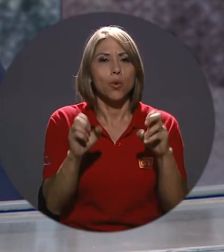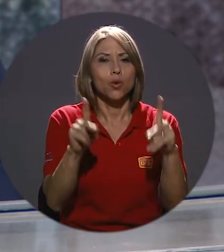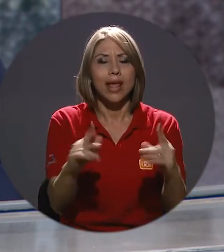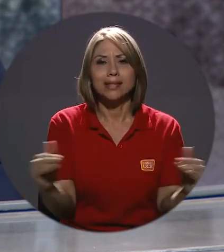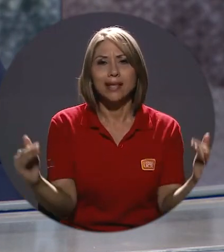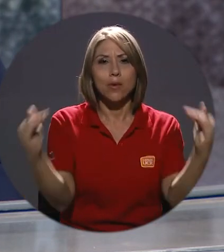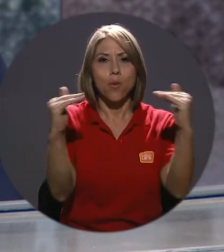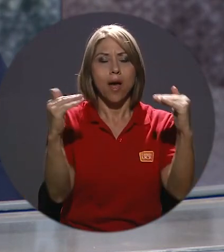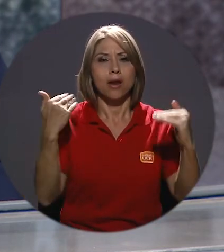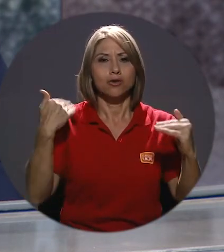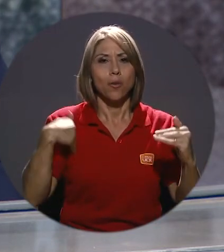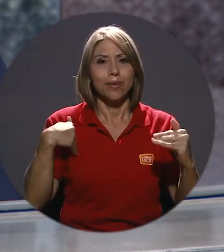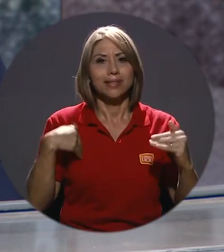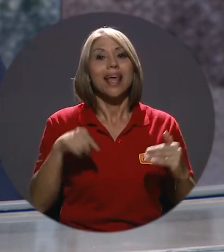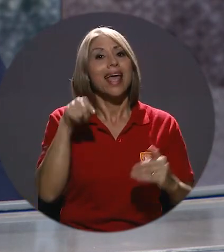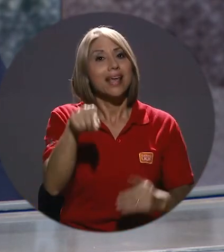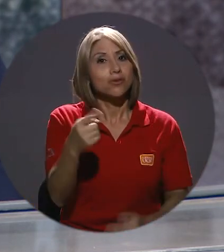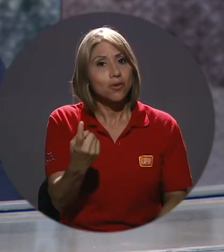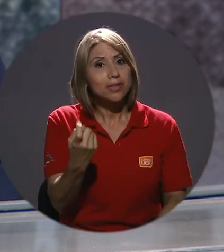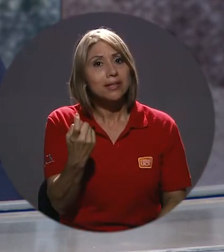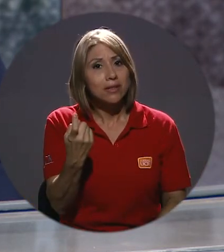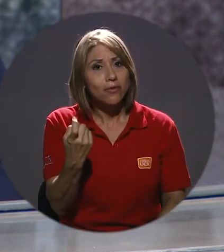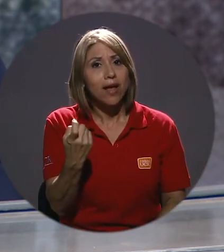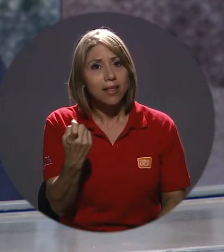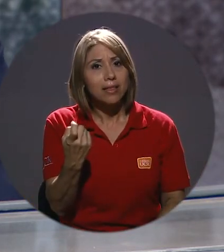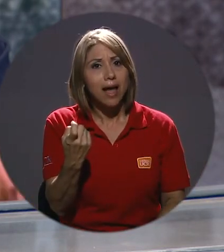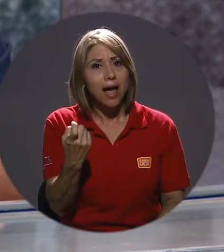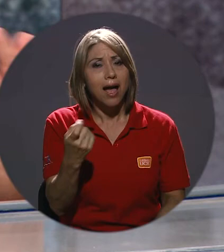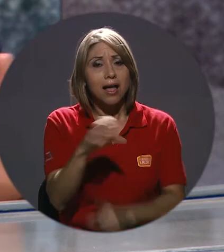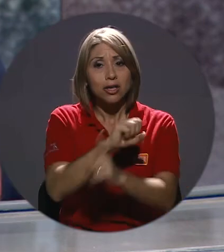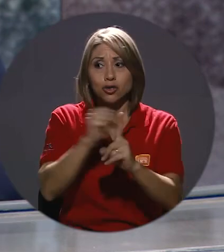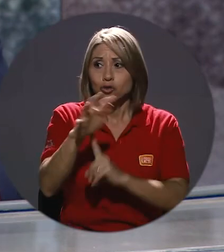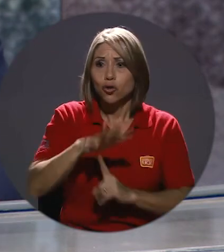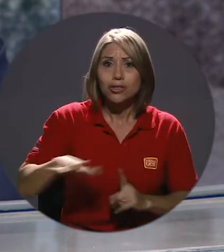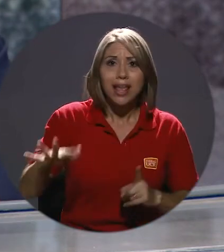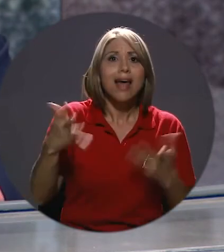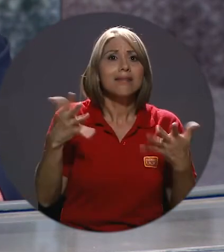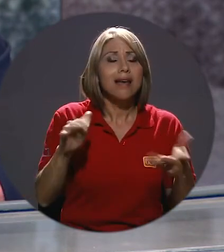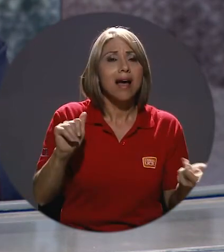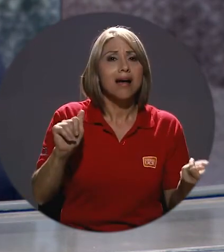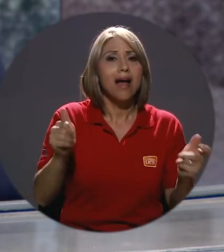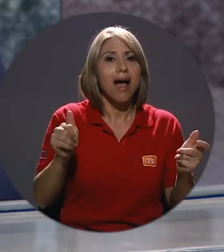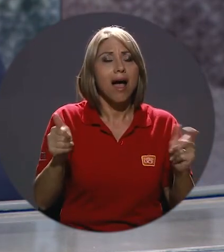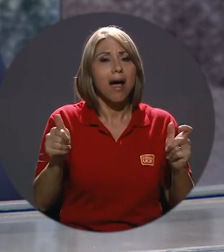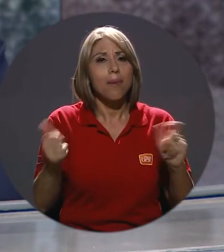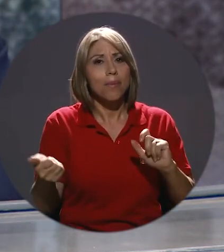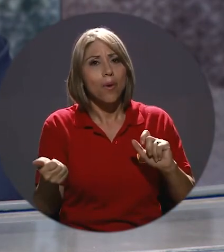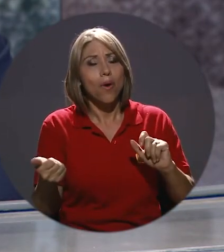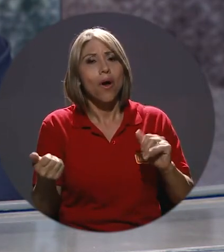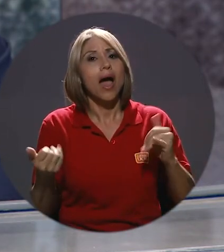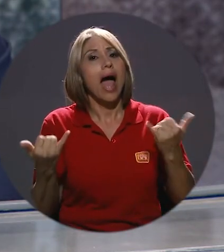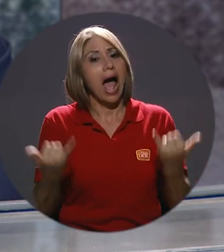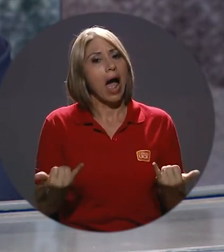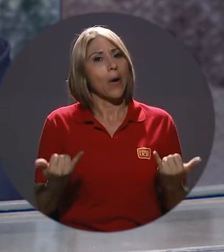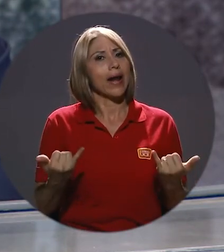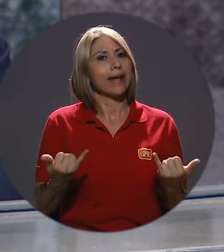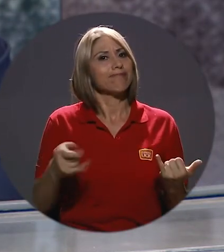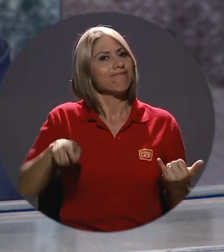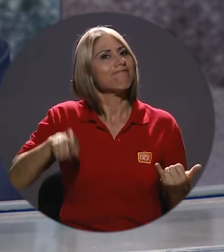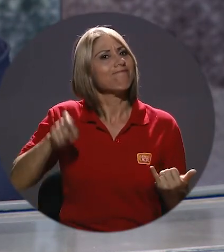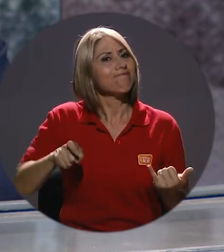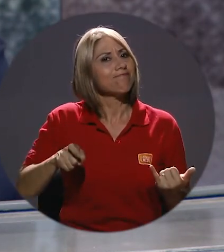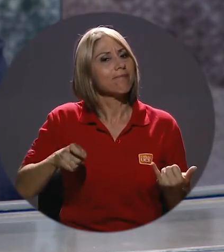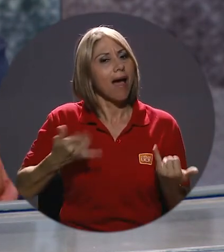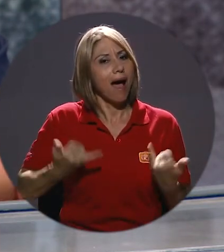trato que los hombres. Claro. Y eso es lo que nos está haciendo falta. Hay un cambio de la sociedad que está pendiente, que tiene